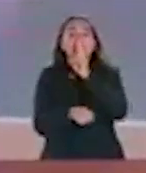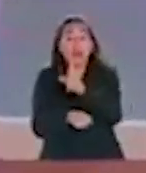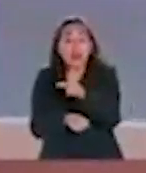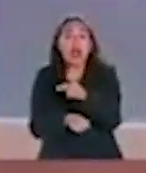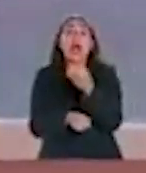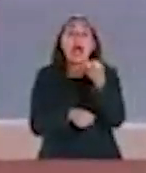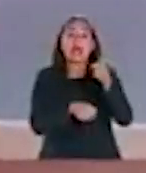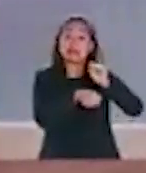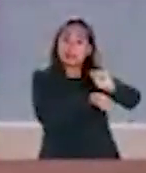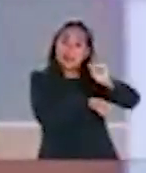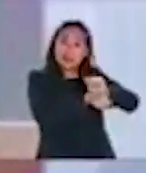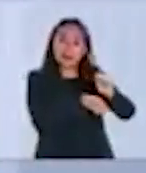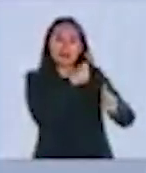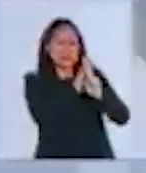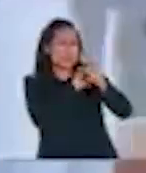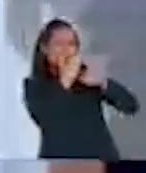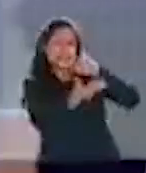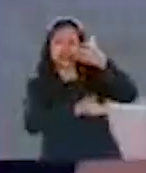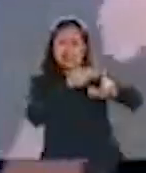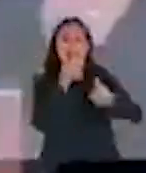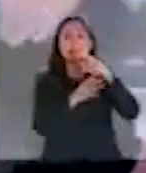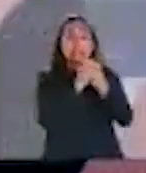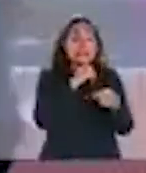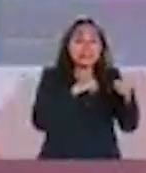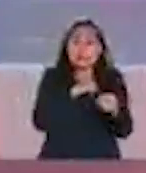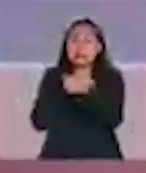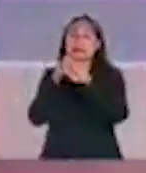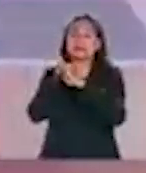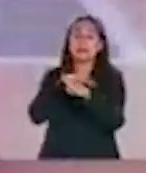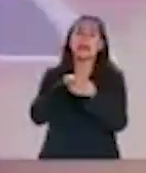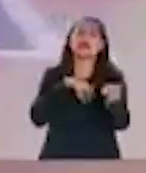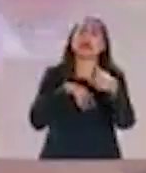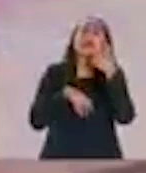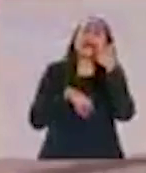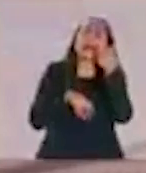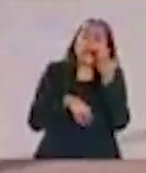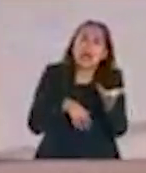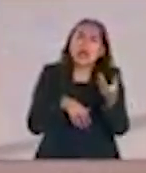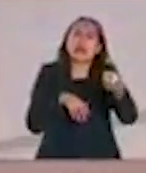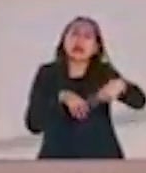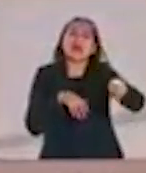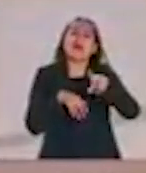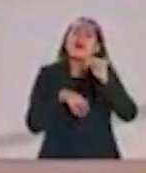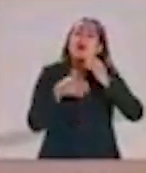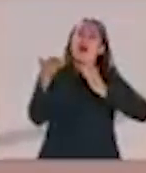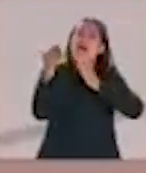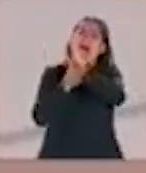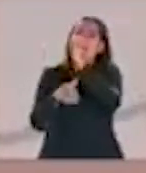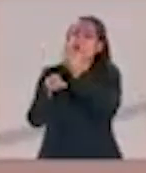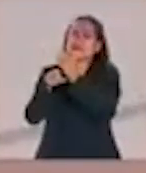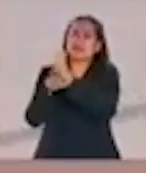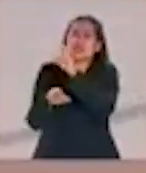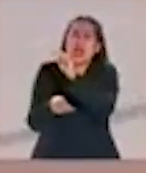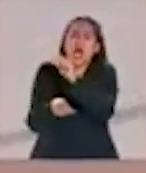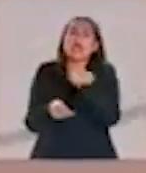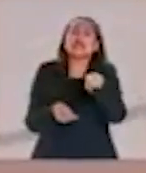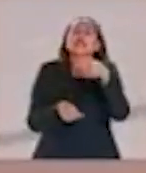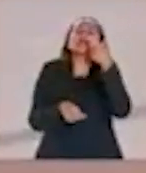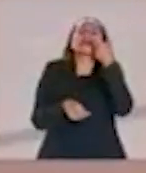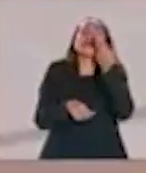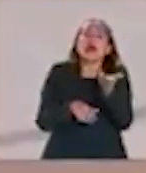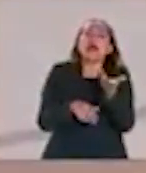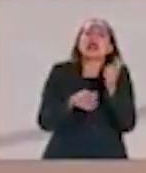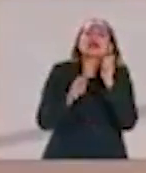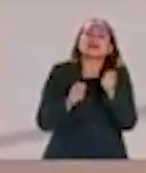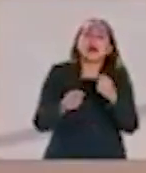pero muchos de ellos lo que quieren servir en fronteras lo que quieren no es cruzar los eeuu lo que quiere desaprovechar nexos